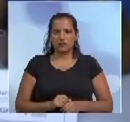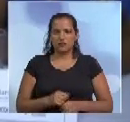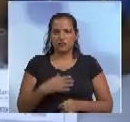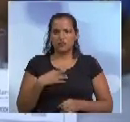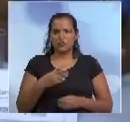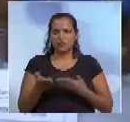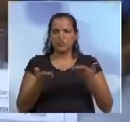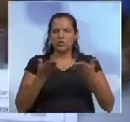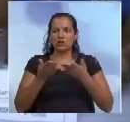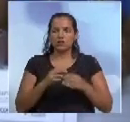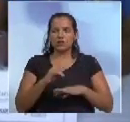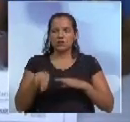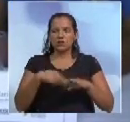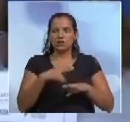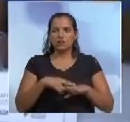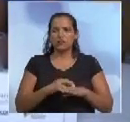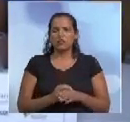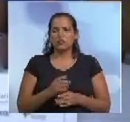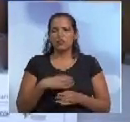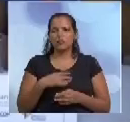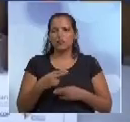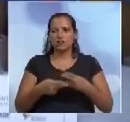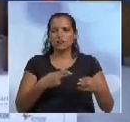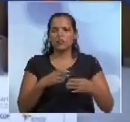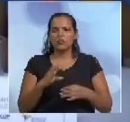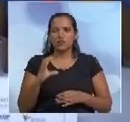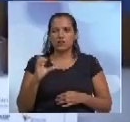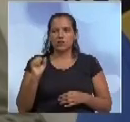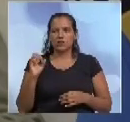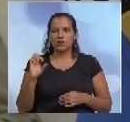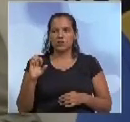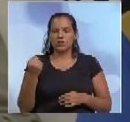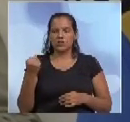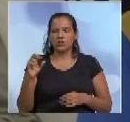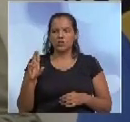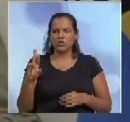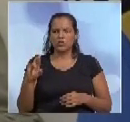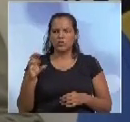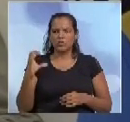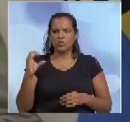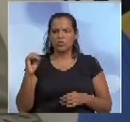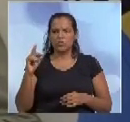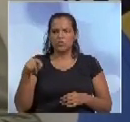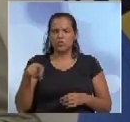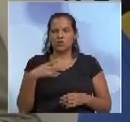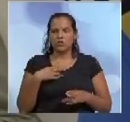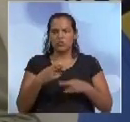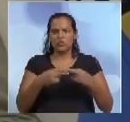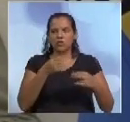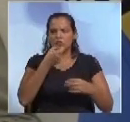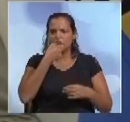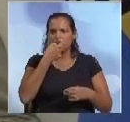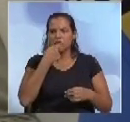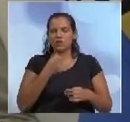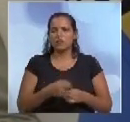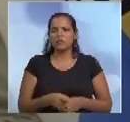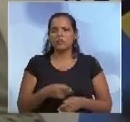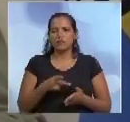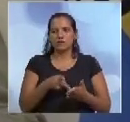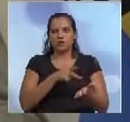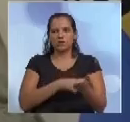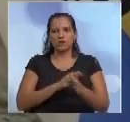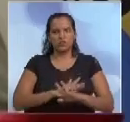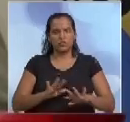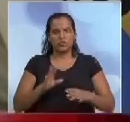El Servicio Nacional de Contratación Pública, SERCOC, abrió la subasta inversa corporativa de medicamentos. El proceso